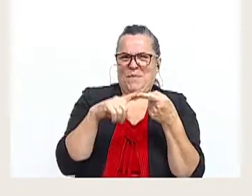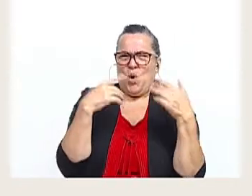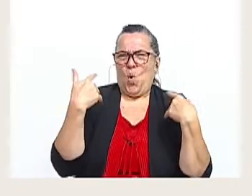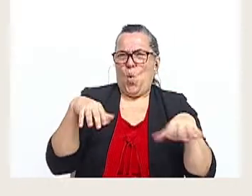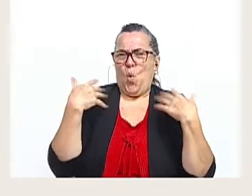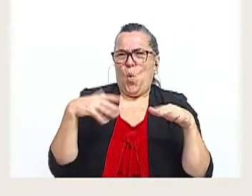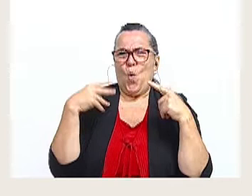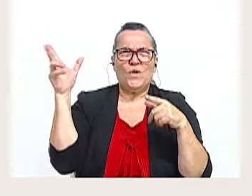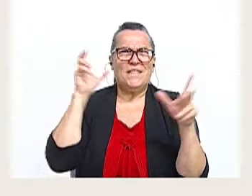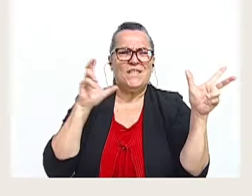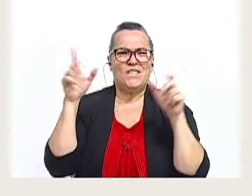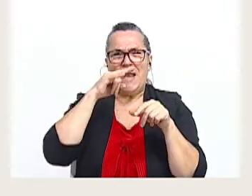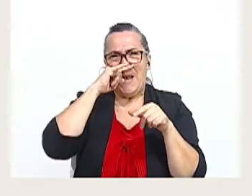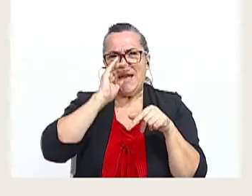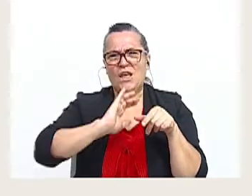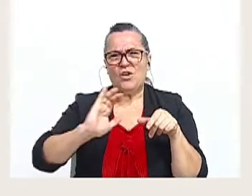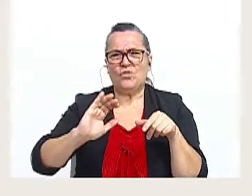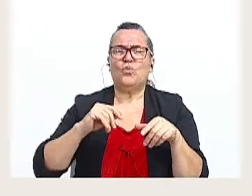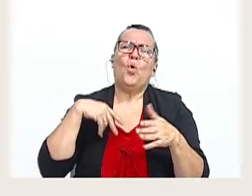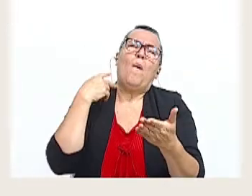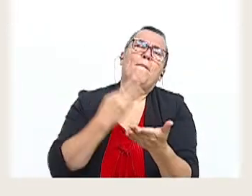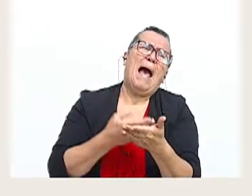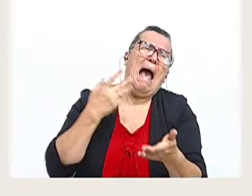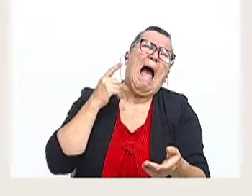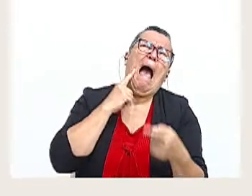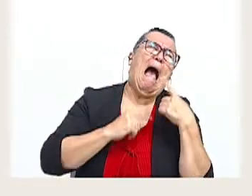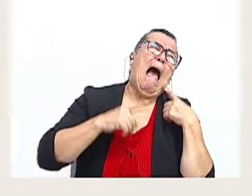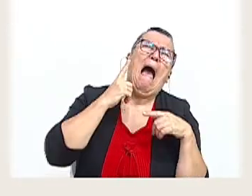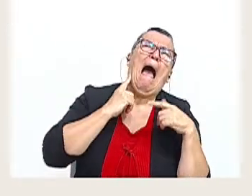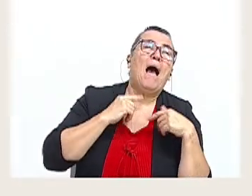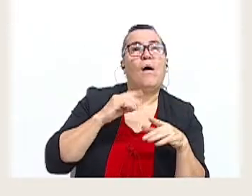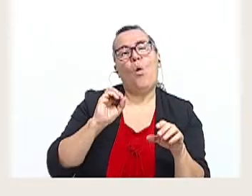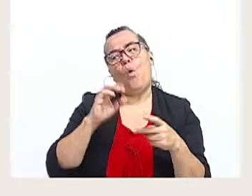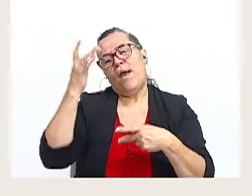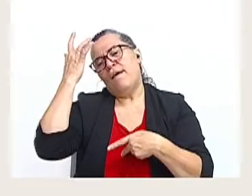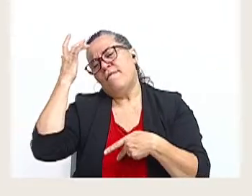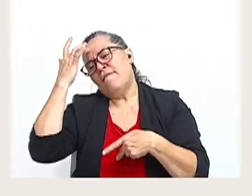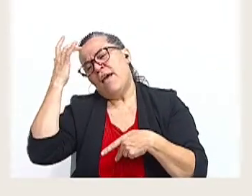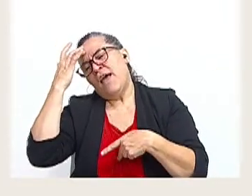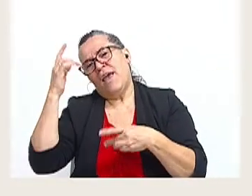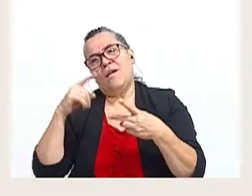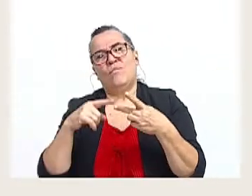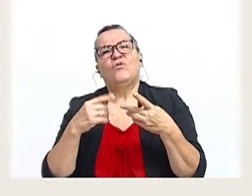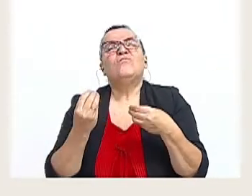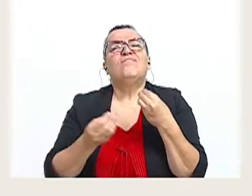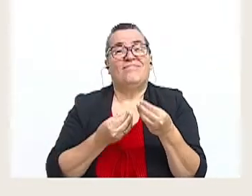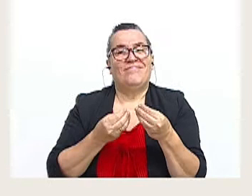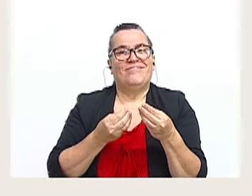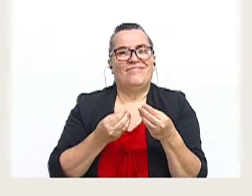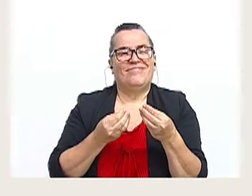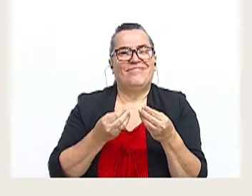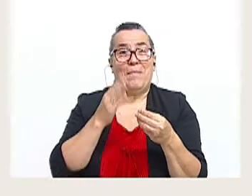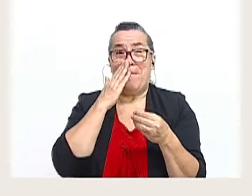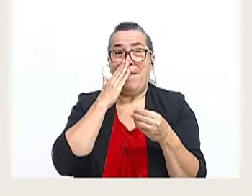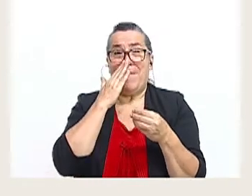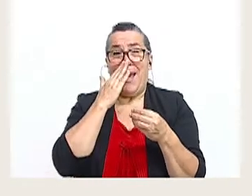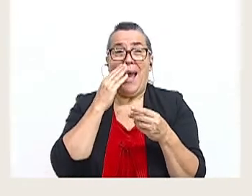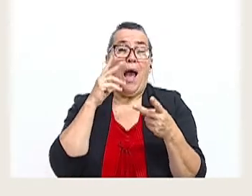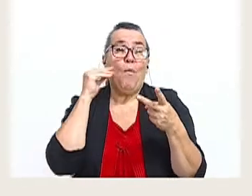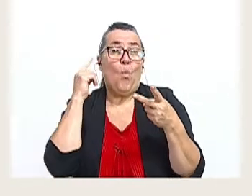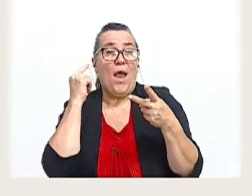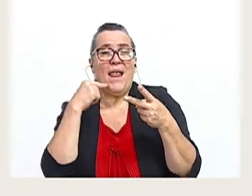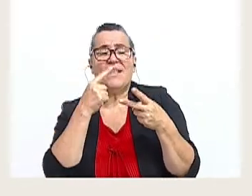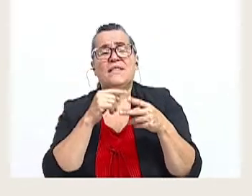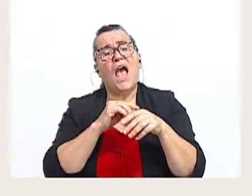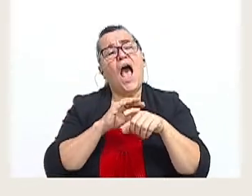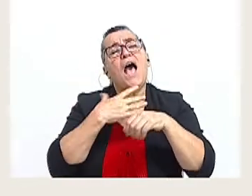¿Recuerdan cuando eran niños y nos caíamos o estábamos enfermos? Sí, nuestra mamá, nuestra abuelita